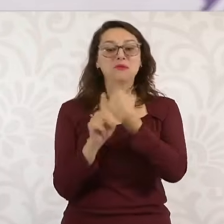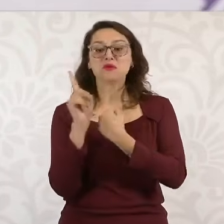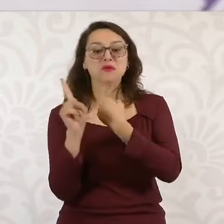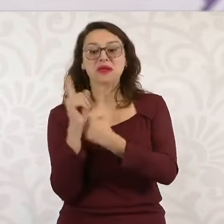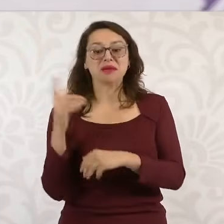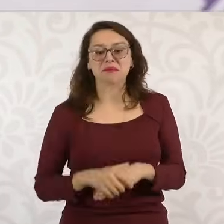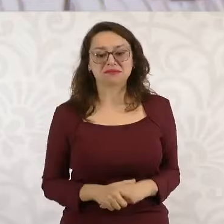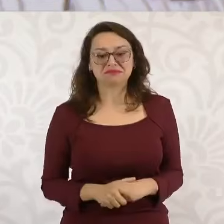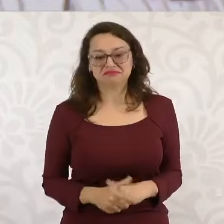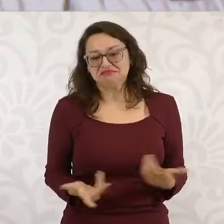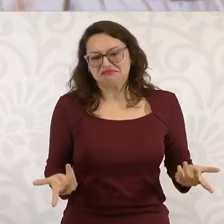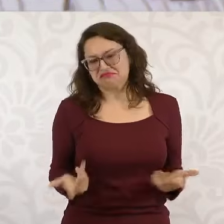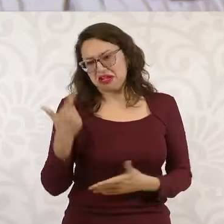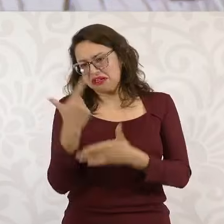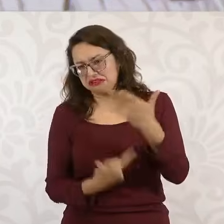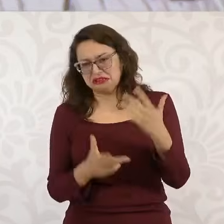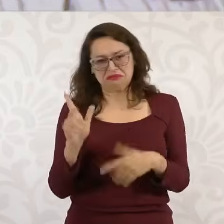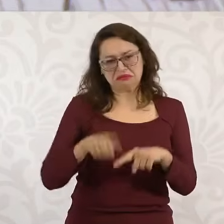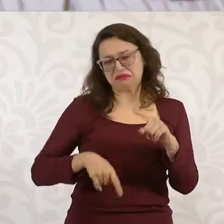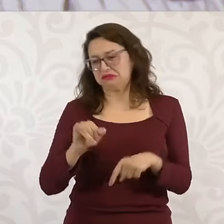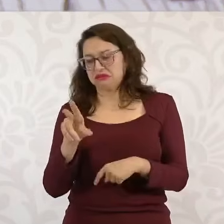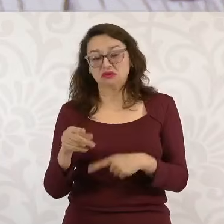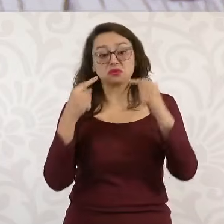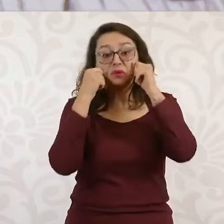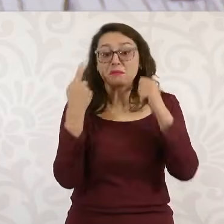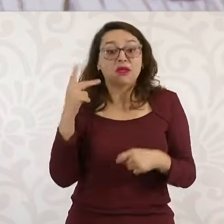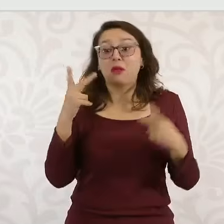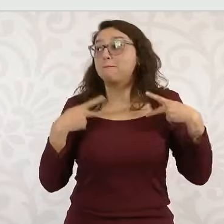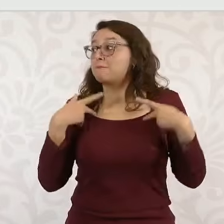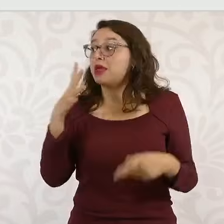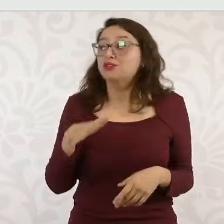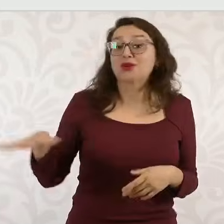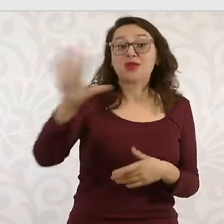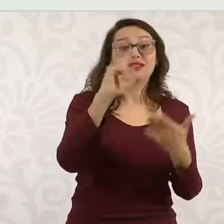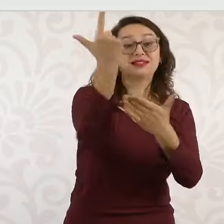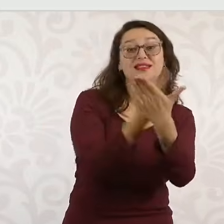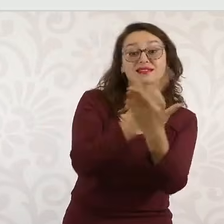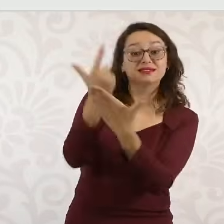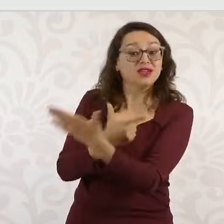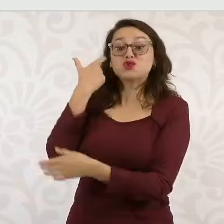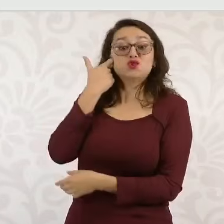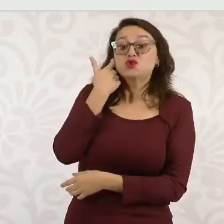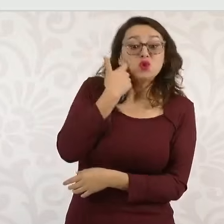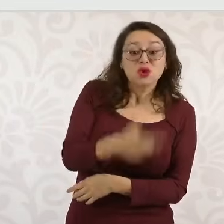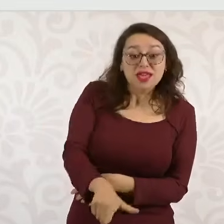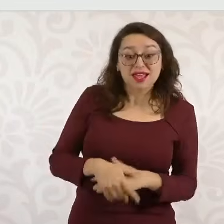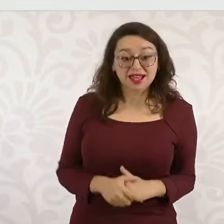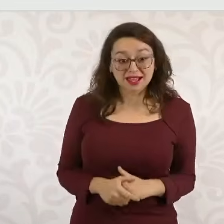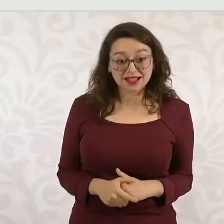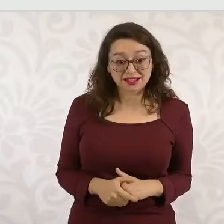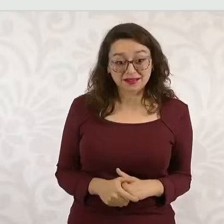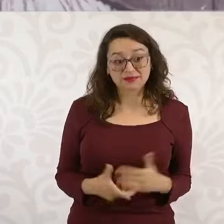pues, pero la gente no quiere que haya listas. Entonces, sí hay representación